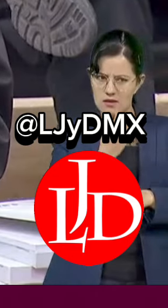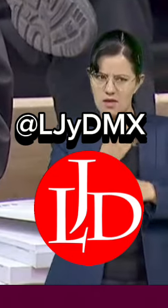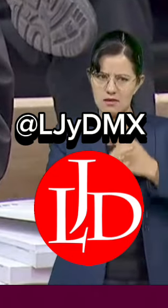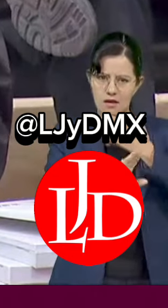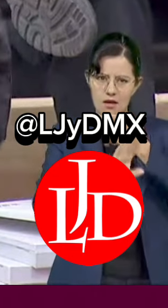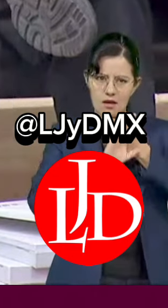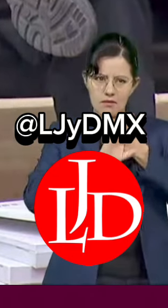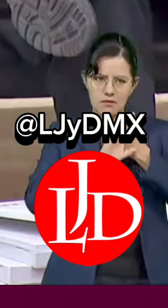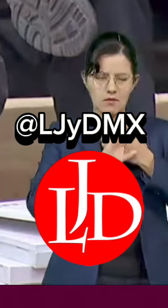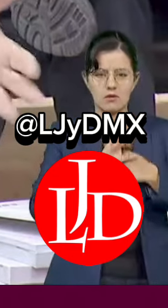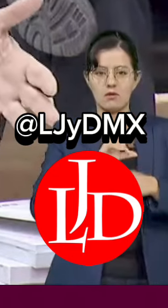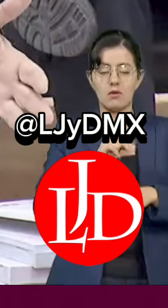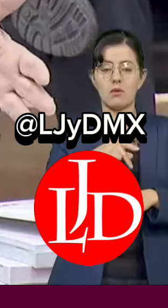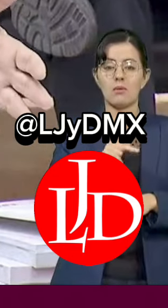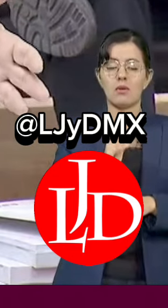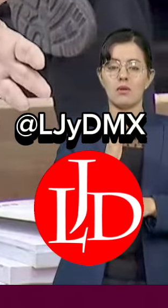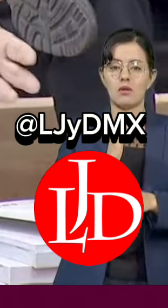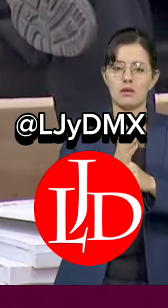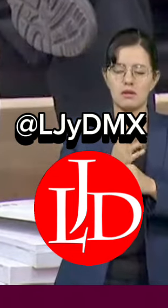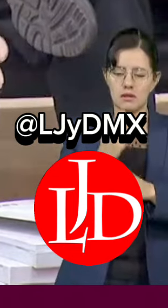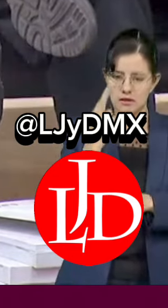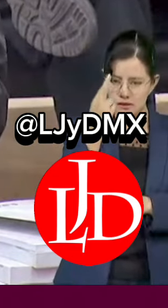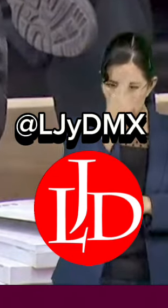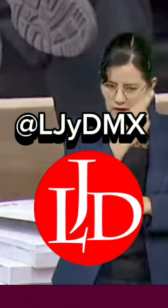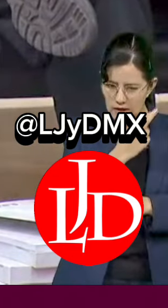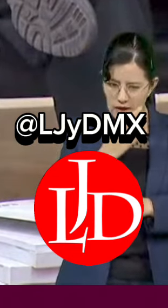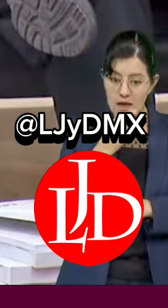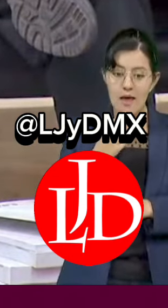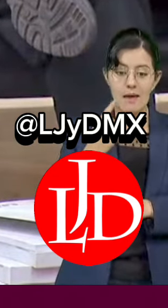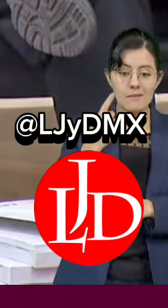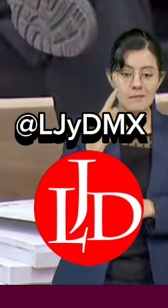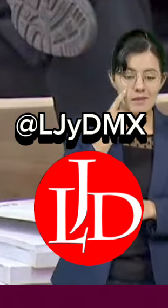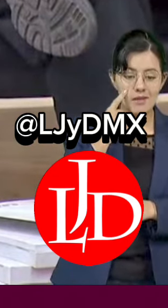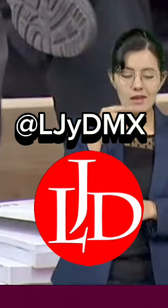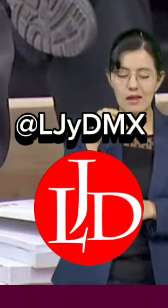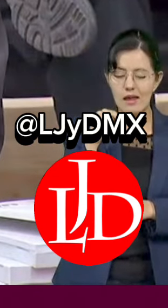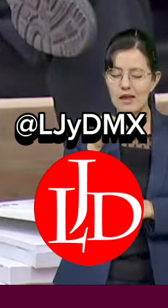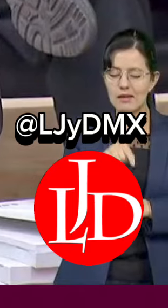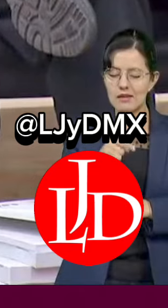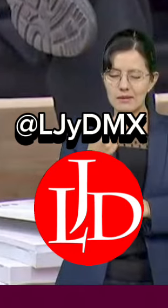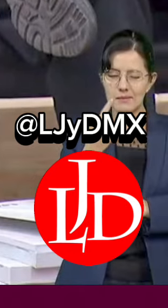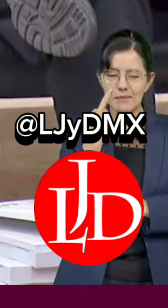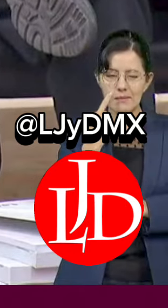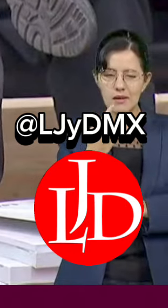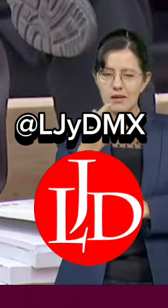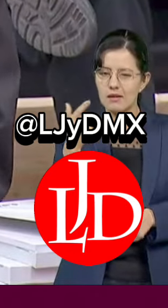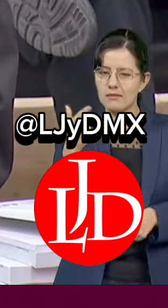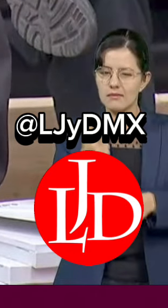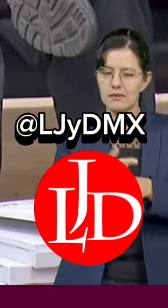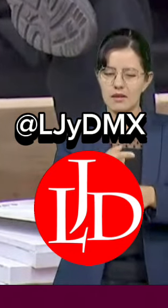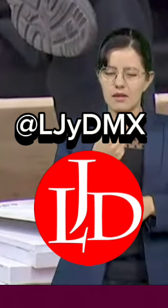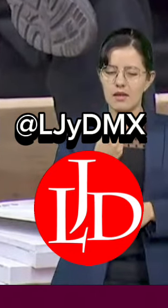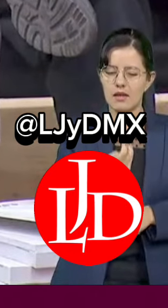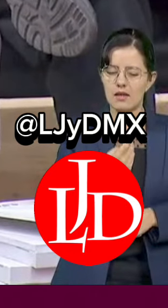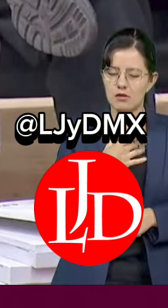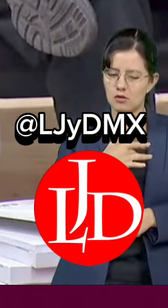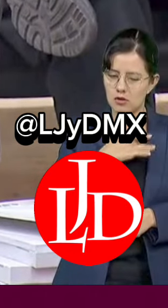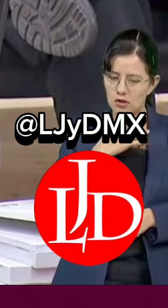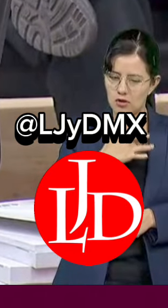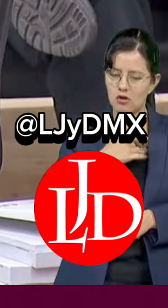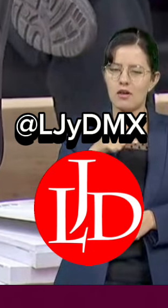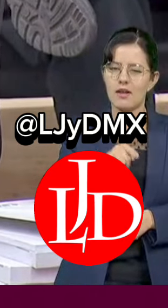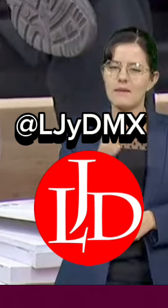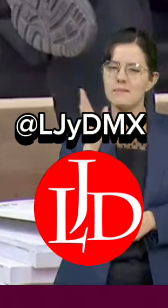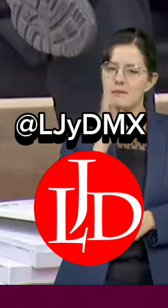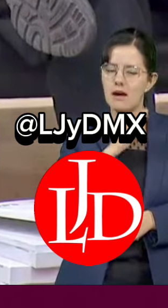específica. Pero si se están revisando expedientes, mira, aquí me estoy encontrando esta conducta que me parece es